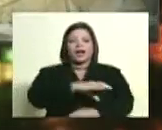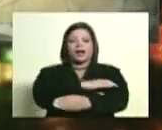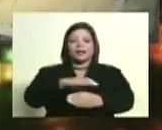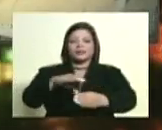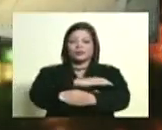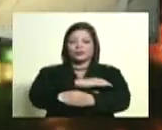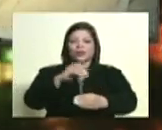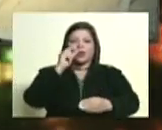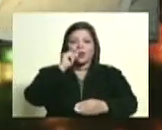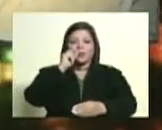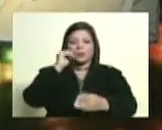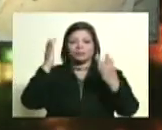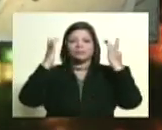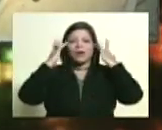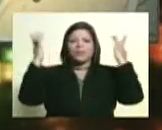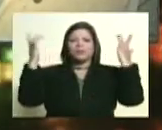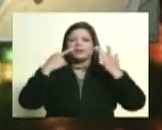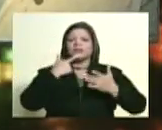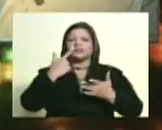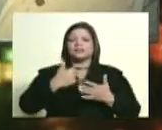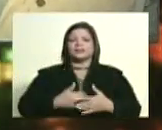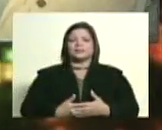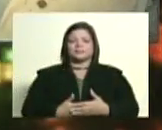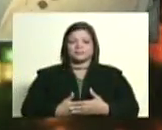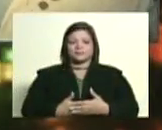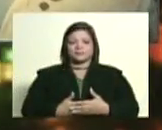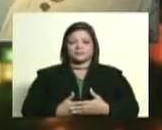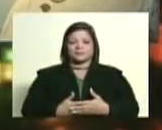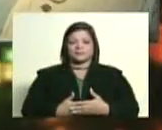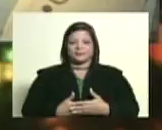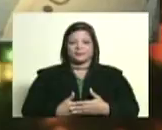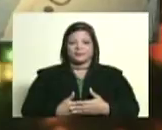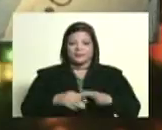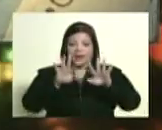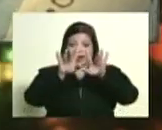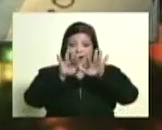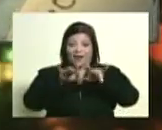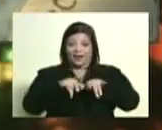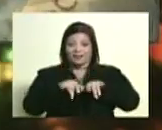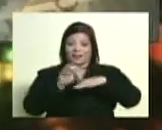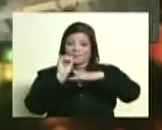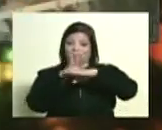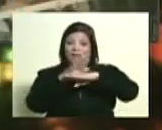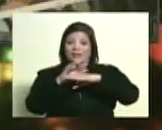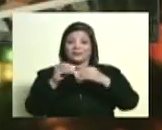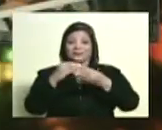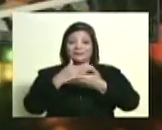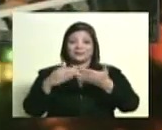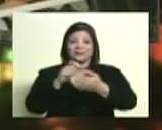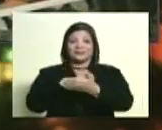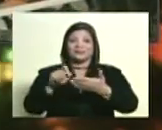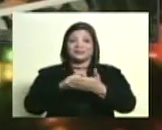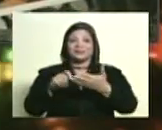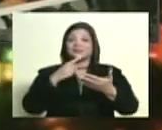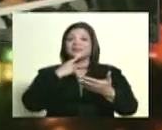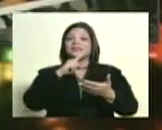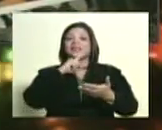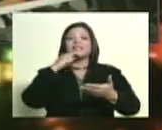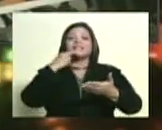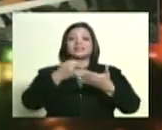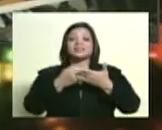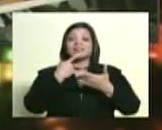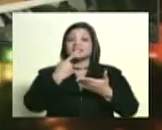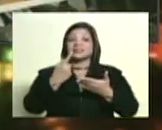ejemplo, que él decía que a través de las cartas que Bolívar le escribió a Manuela, decía, por ejemplo...